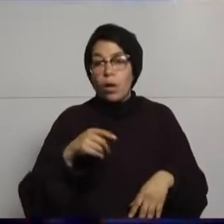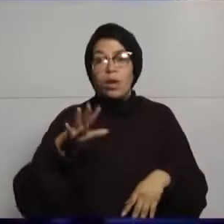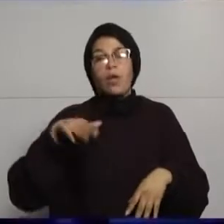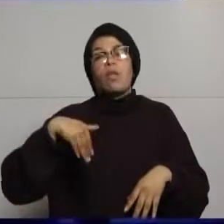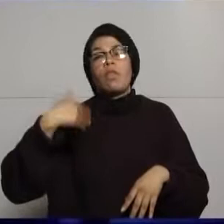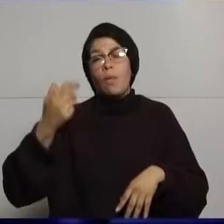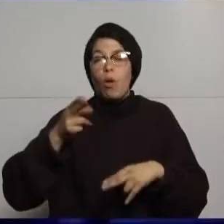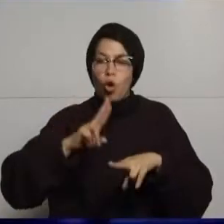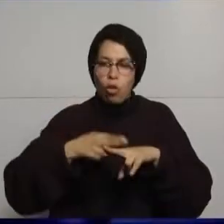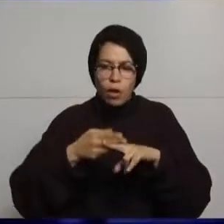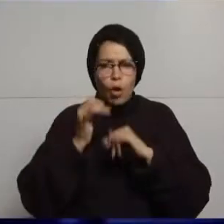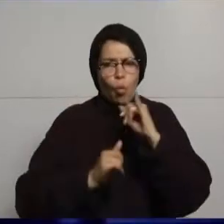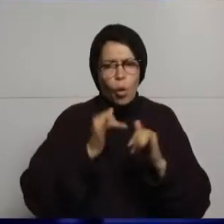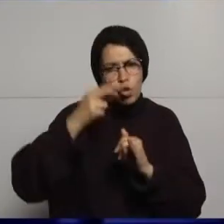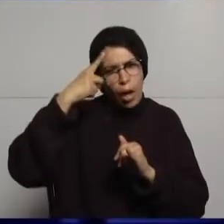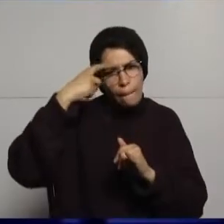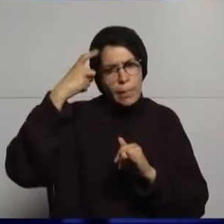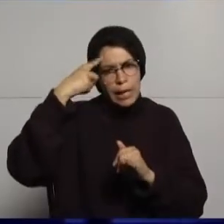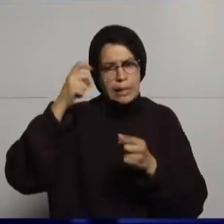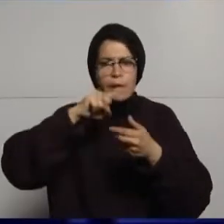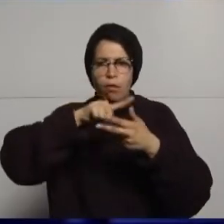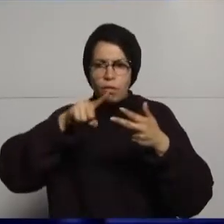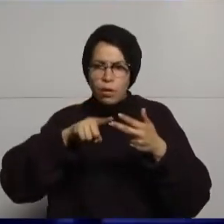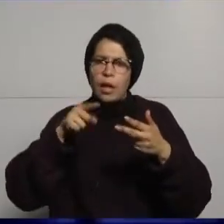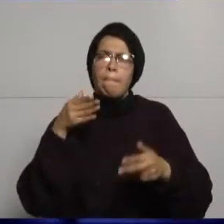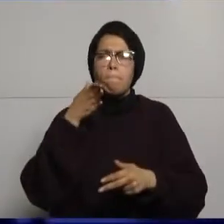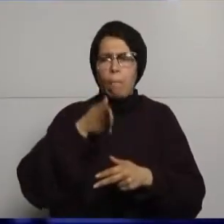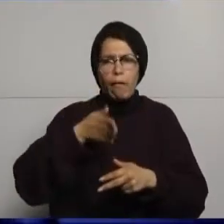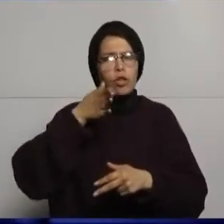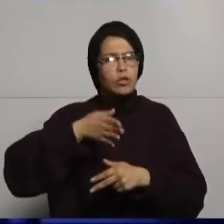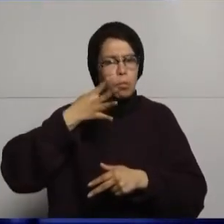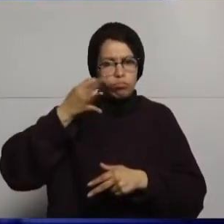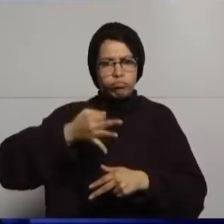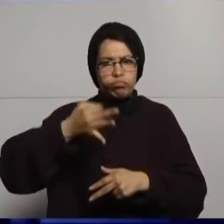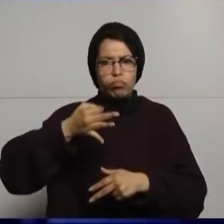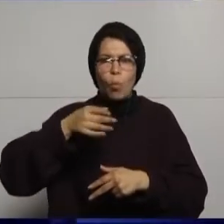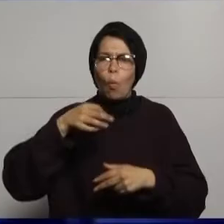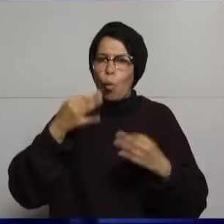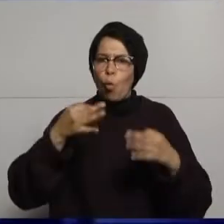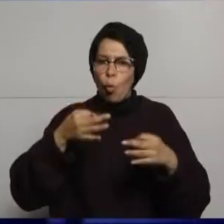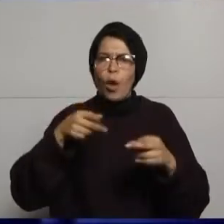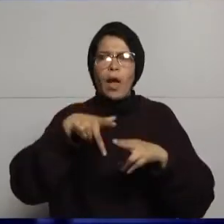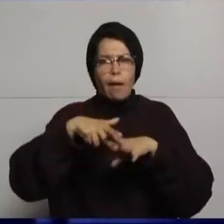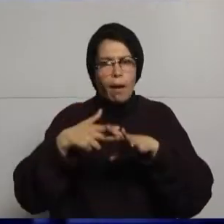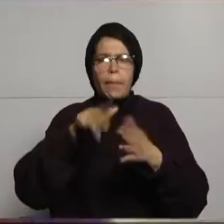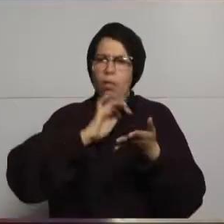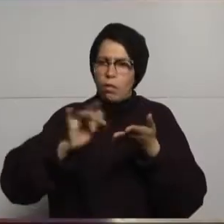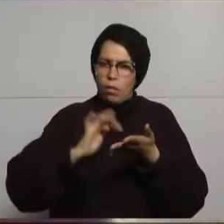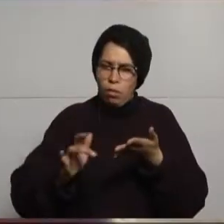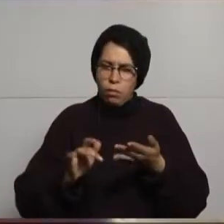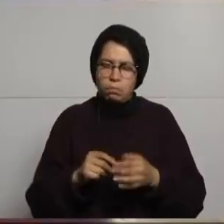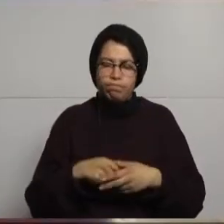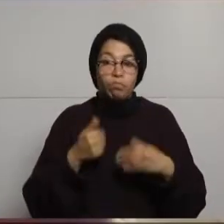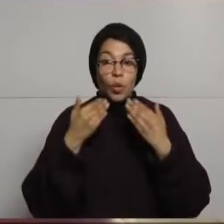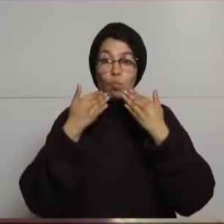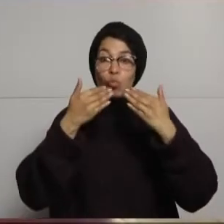2 o 3 experiencias concretas en Medellín de participación hoy a partir de herramientas digitales. Dale, muchas gracias,